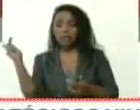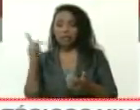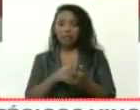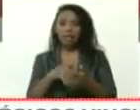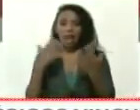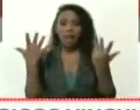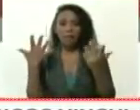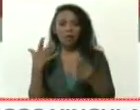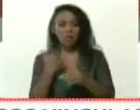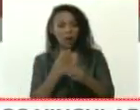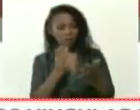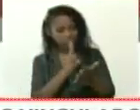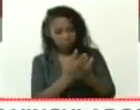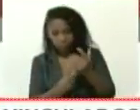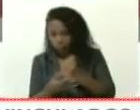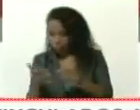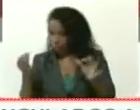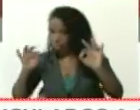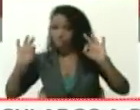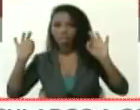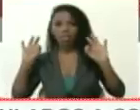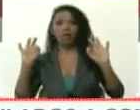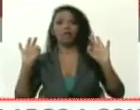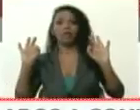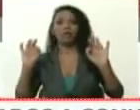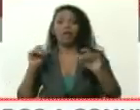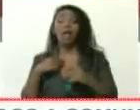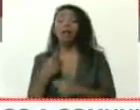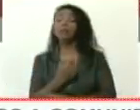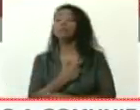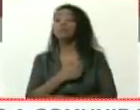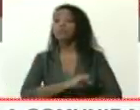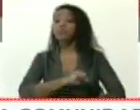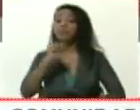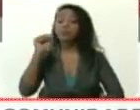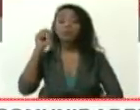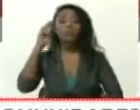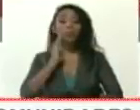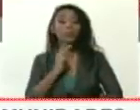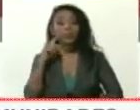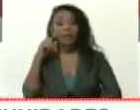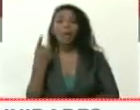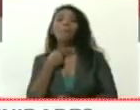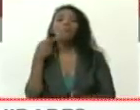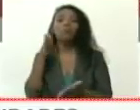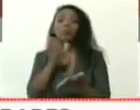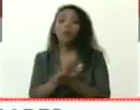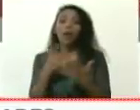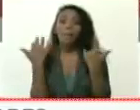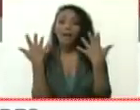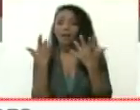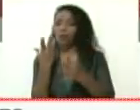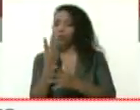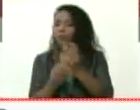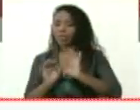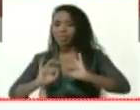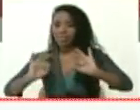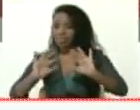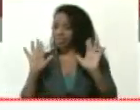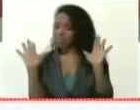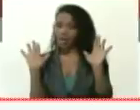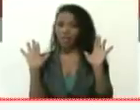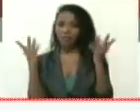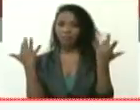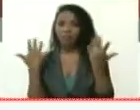vacías. De hecho, el hermano del presidente, del libertador Simón Bolívar, falleció en el regreso con las manos vacías de uno de esos viajes a